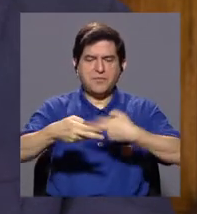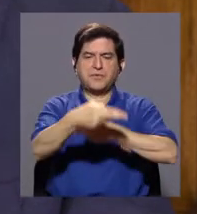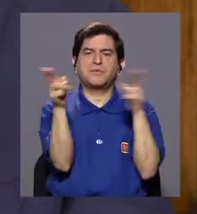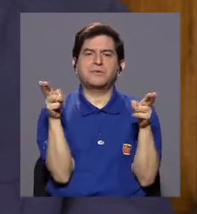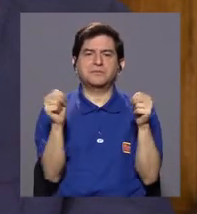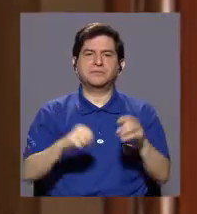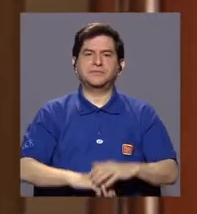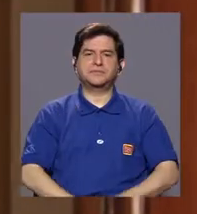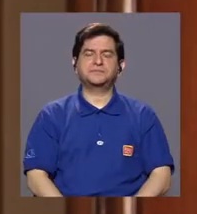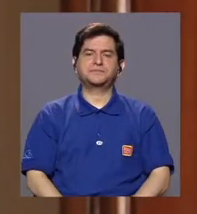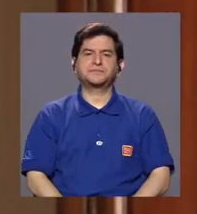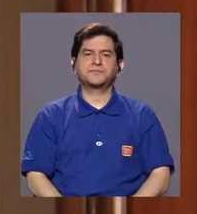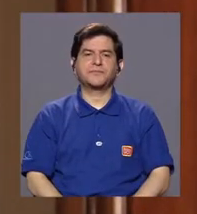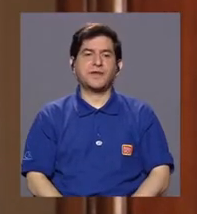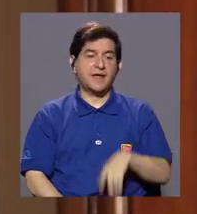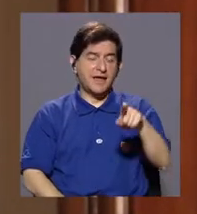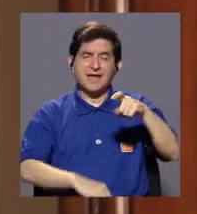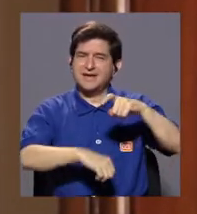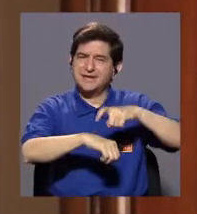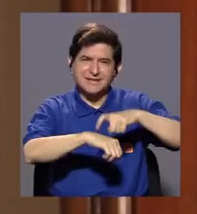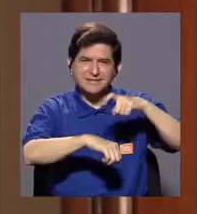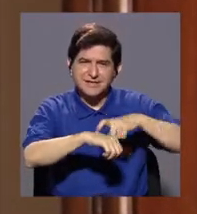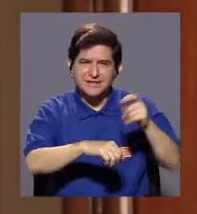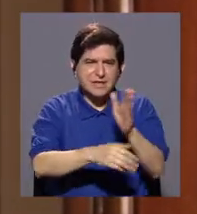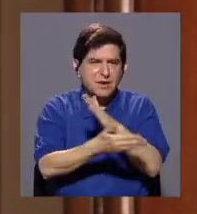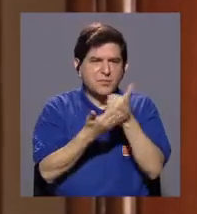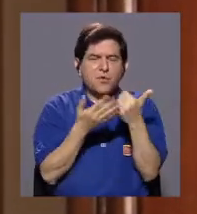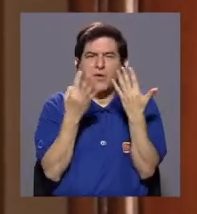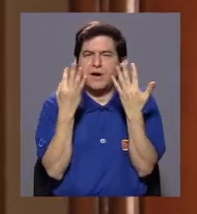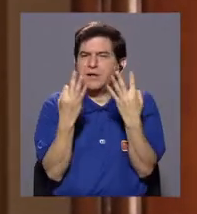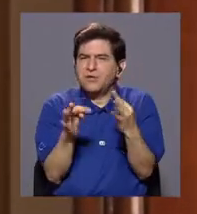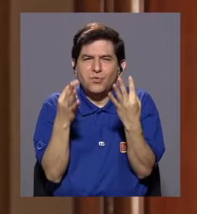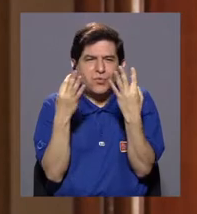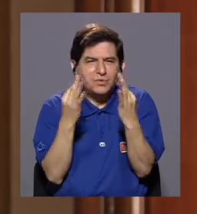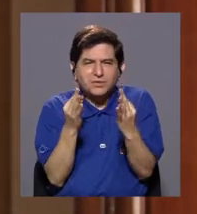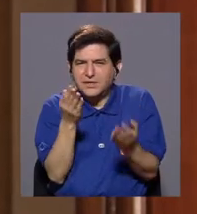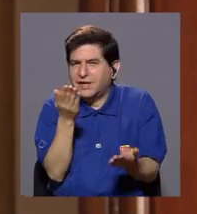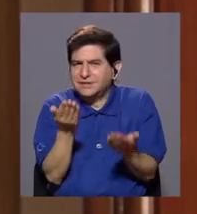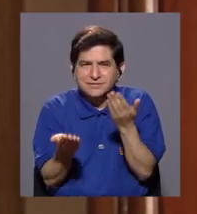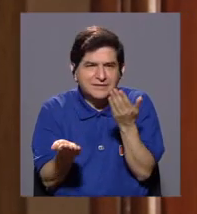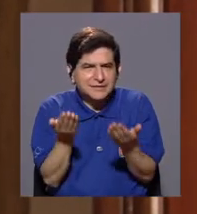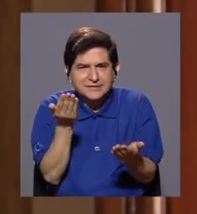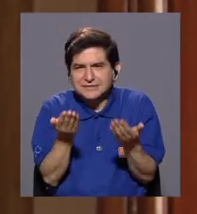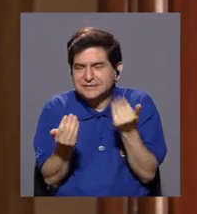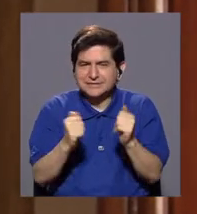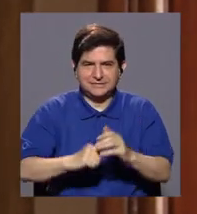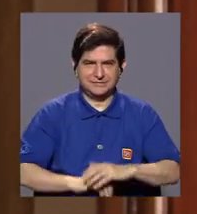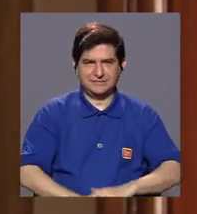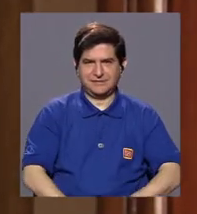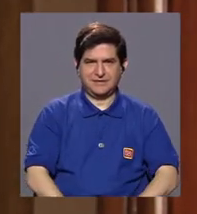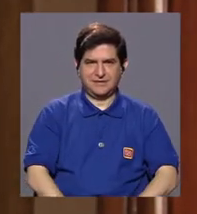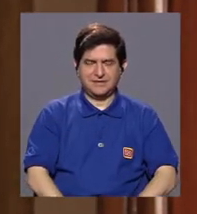en la región. ¿Hubo en esa época algunos intentos por